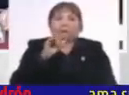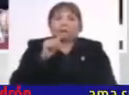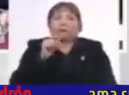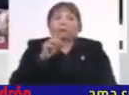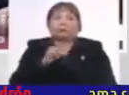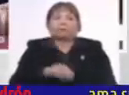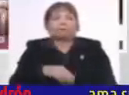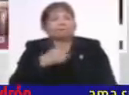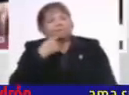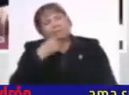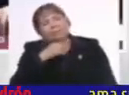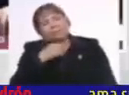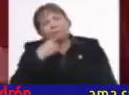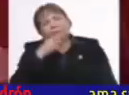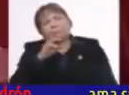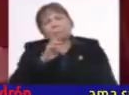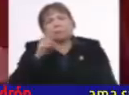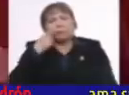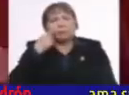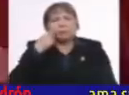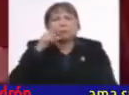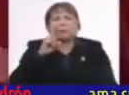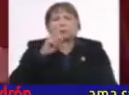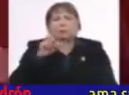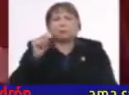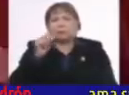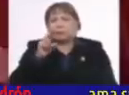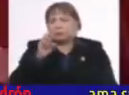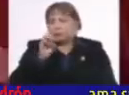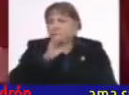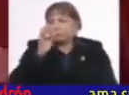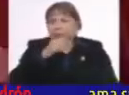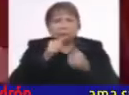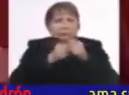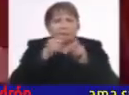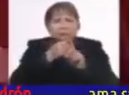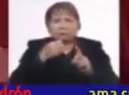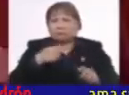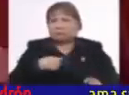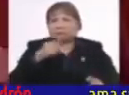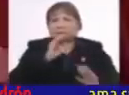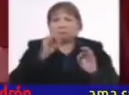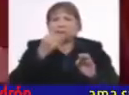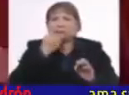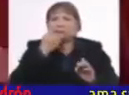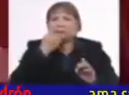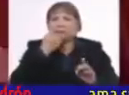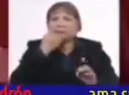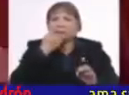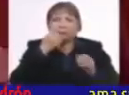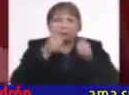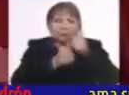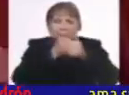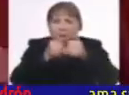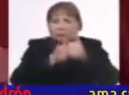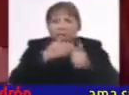con el señor villaverde no dio en ningún reglaje como lo dije y en mi caso tampoco me he referido que alguien seguía a mi